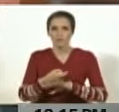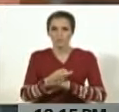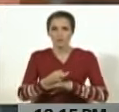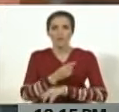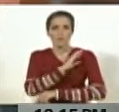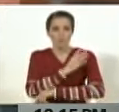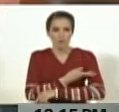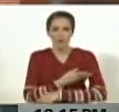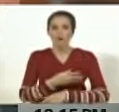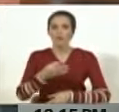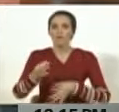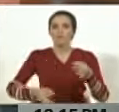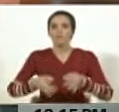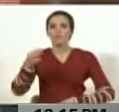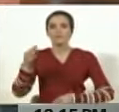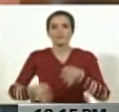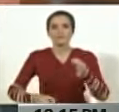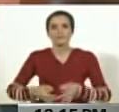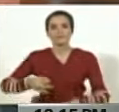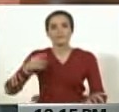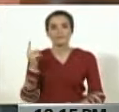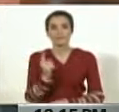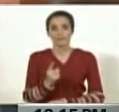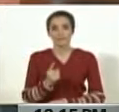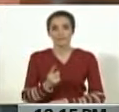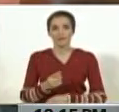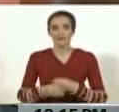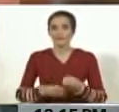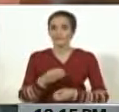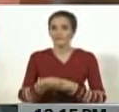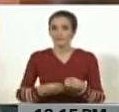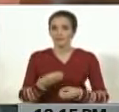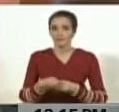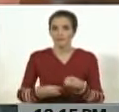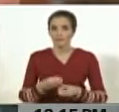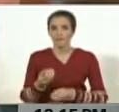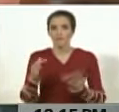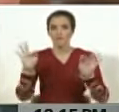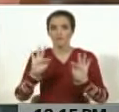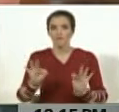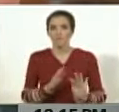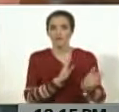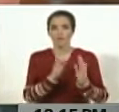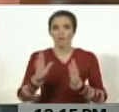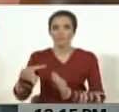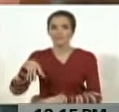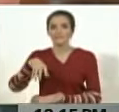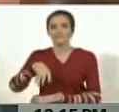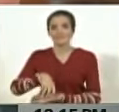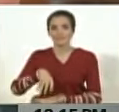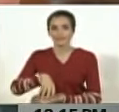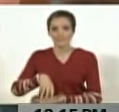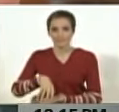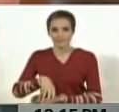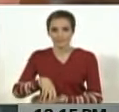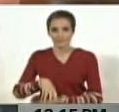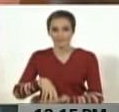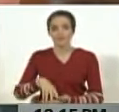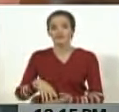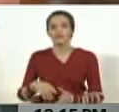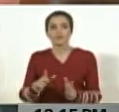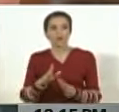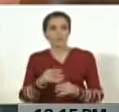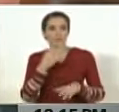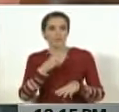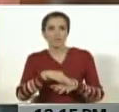Poder Judicial, debe establecer una forma de ordenar el Estado. No es el gobierno,